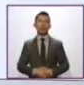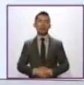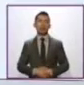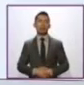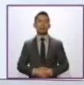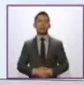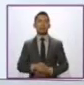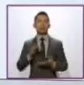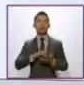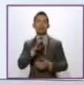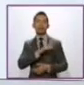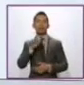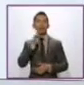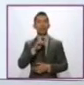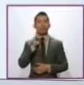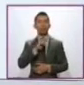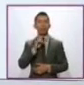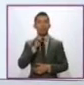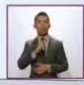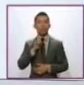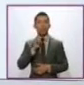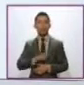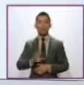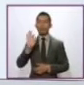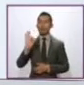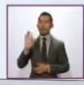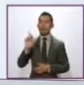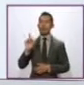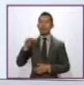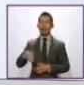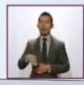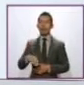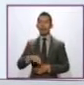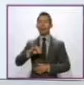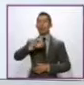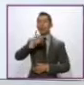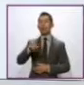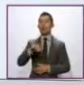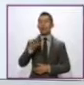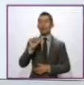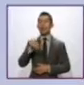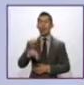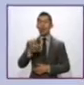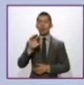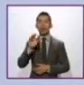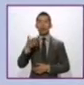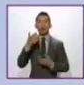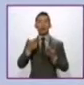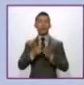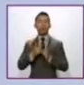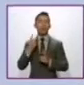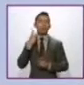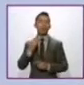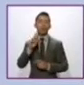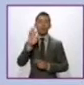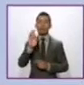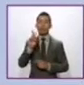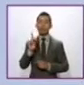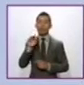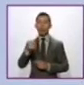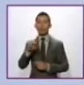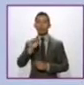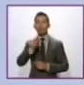Gracias, candidata. Toca el turno para el candidato de Fuerza por México, Juan Carlos Martínez Cecias Rodríguez. Adelante, candidato, lo escuchamos por 60